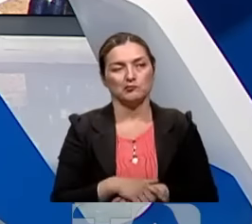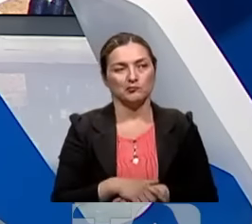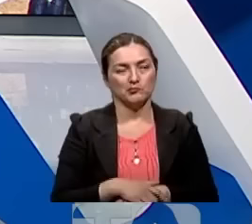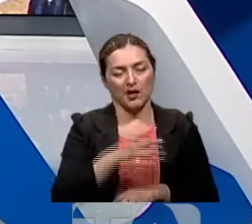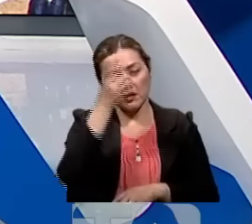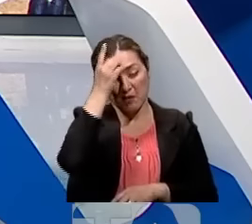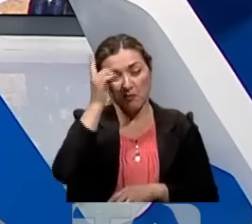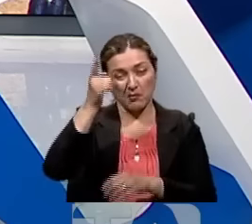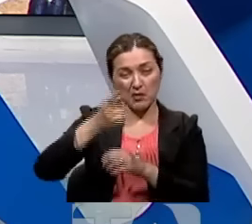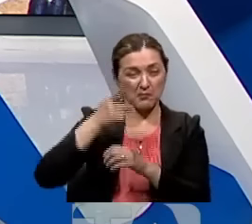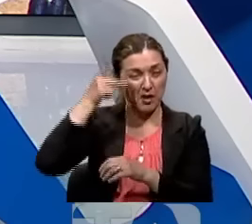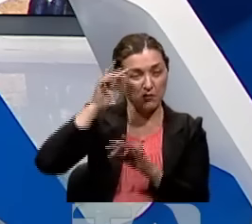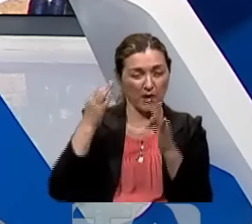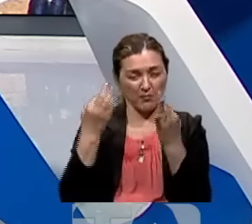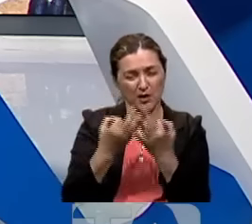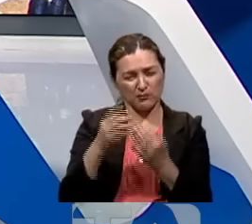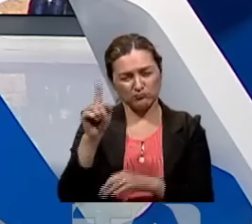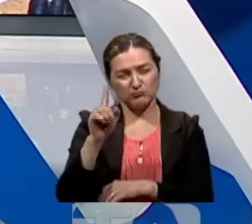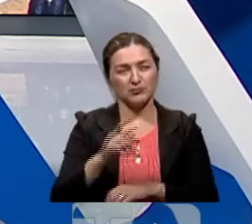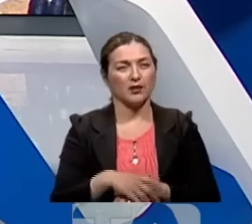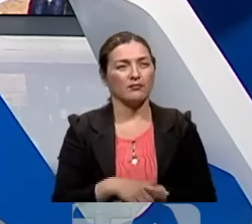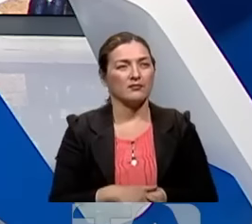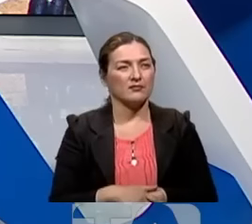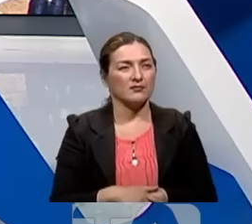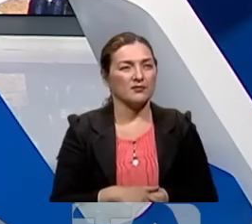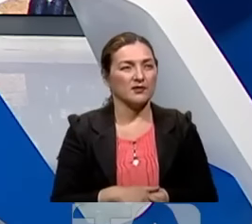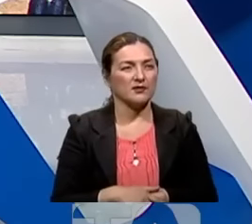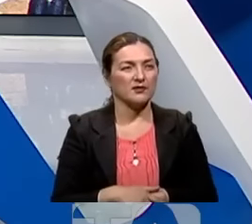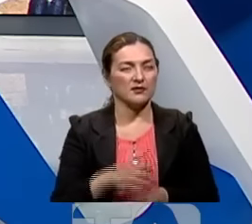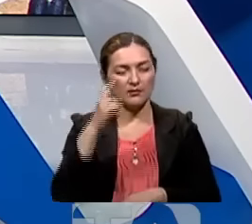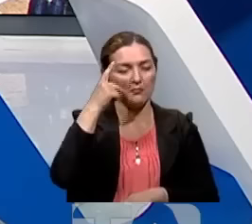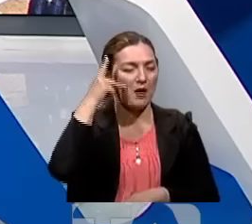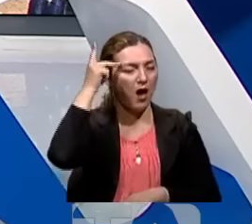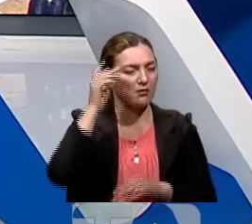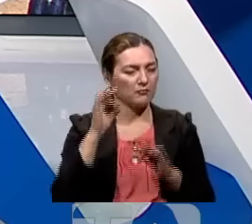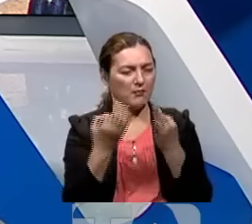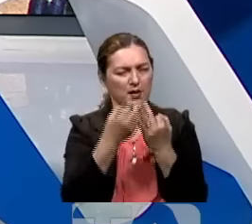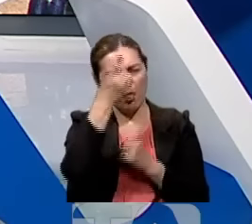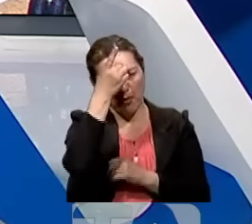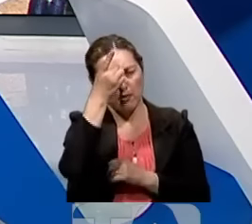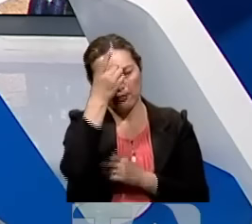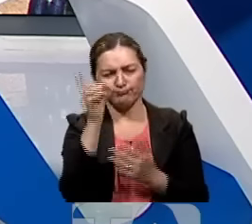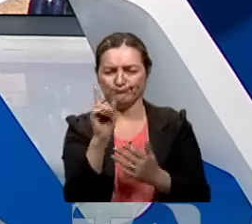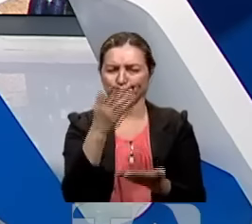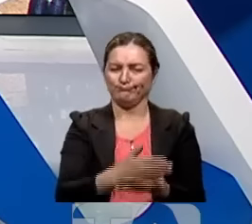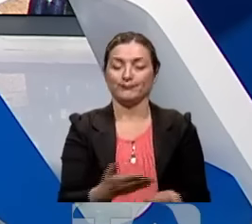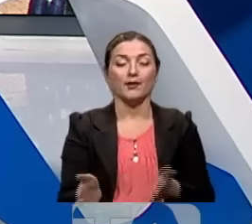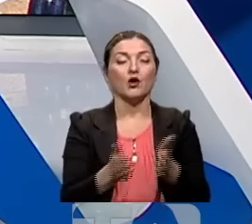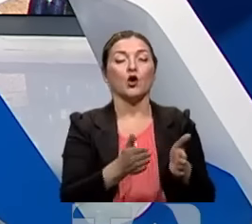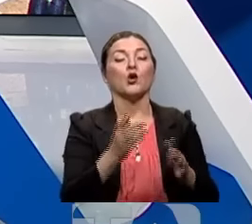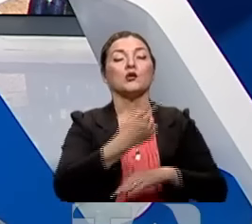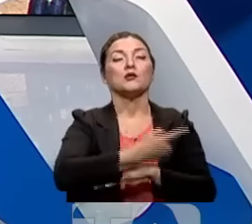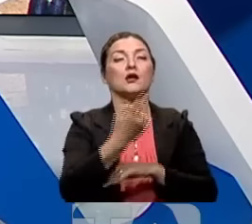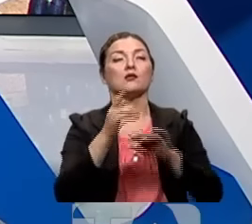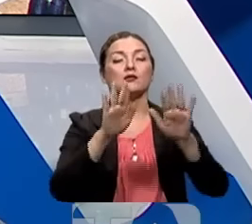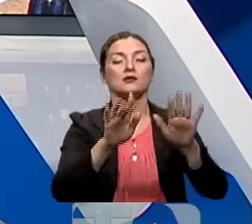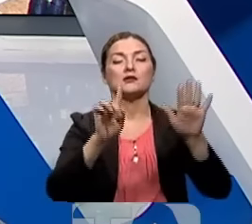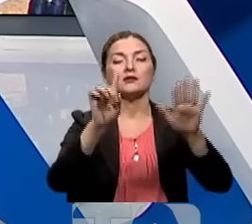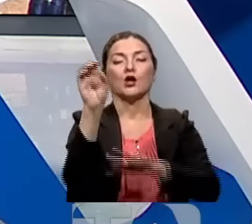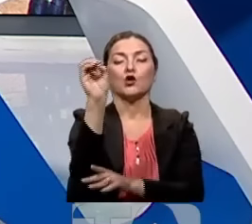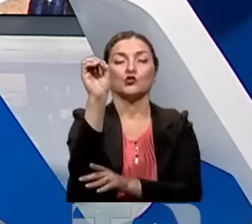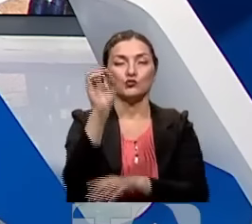manden deberes para los padres de familia, también, por que favor. No les compliquen a los chicos ni tampoco a los padres de familia. Bueno, un día como hoy, 16 de octubre, ¿qué